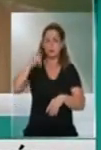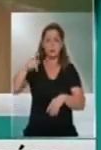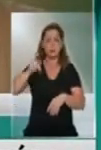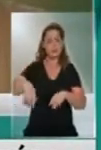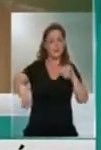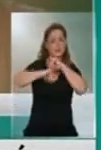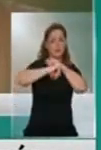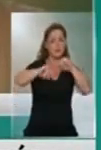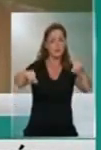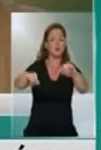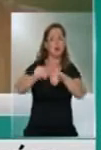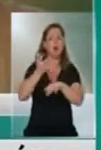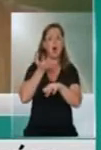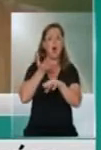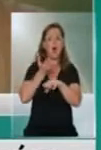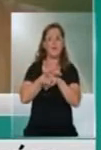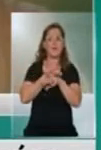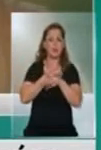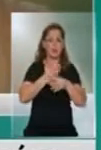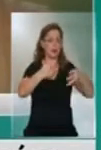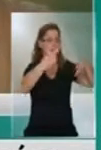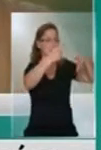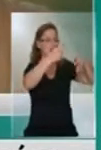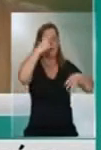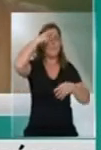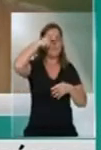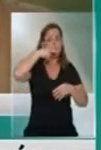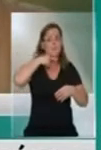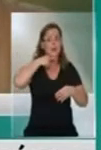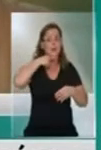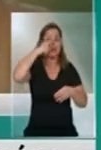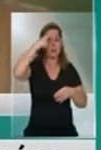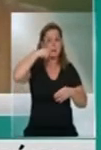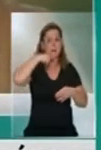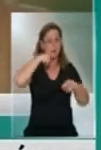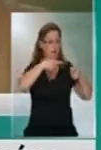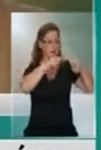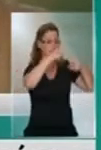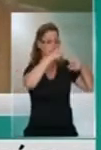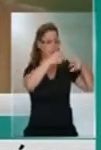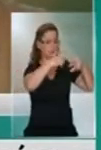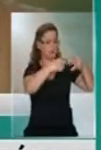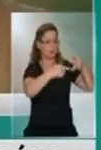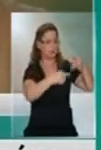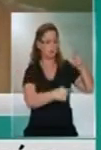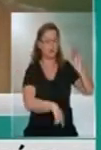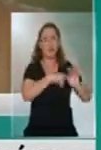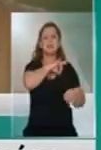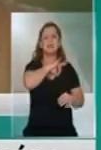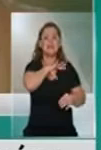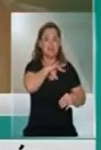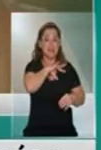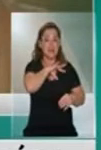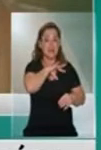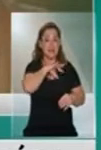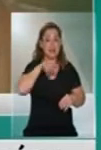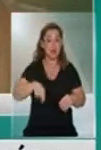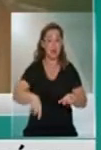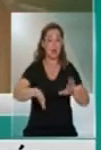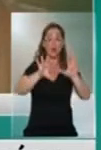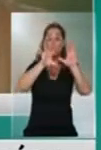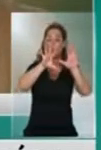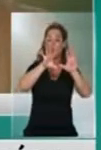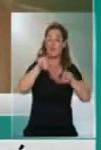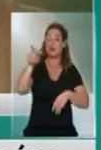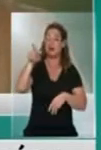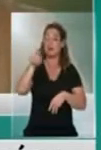una información que tiene que ver con un perfil, básicamente, de los contagiados en Chile, que el 9%